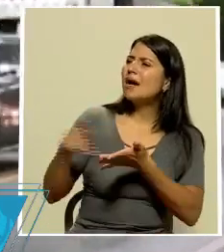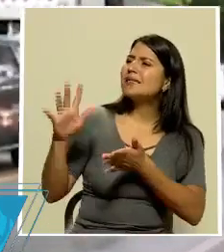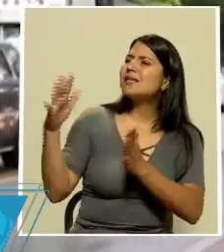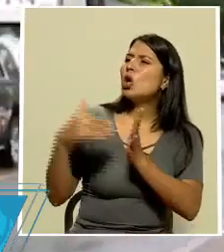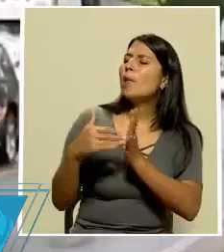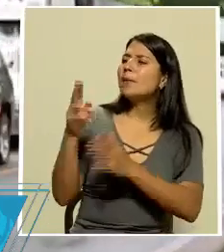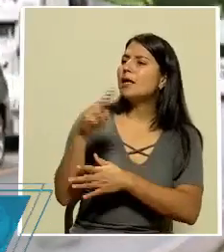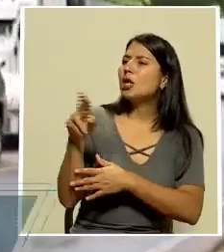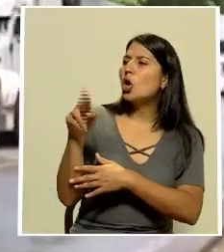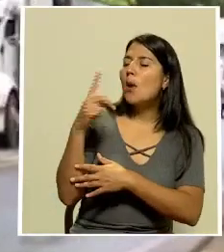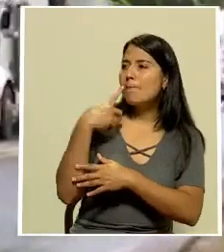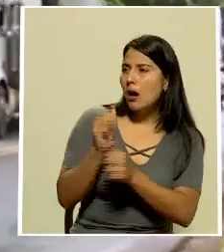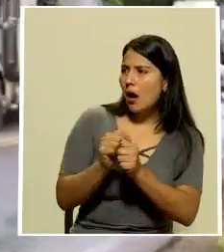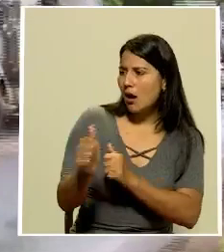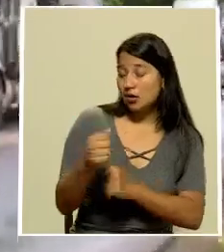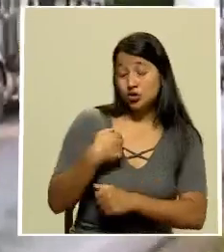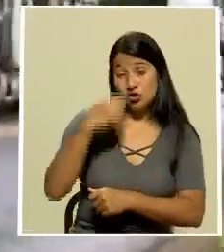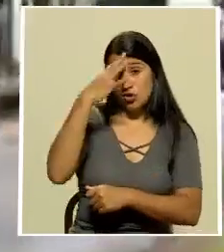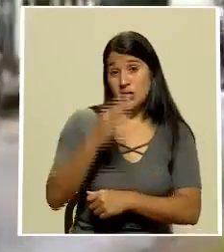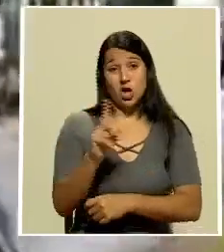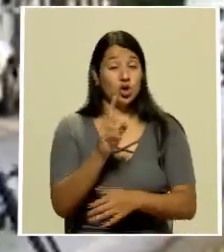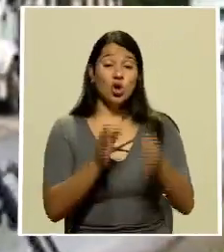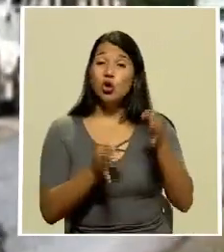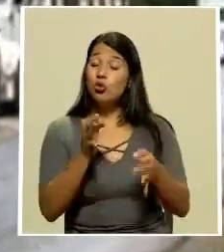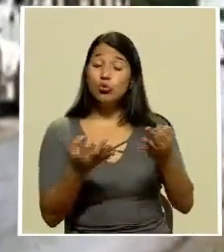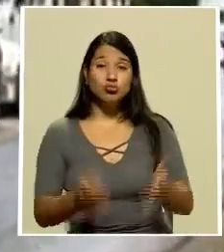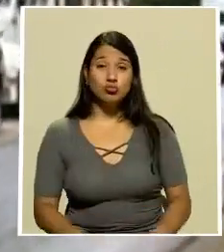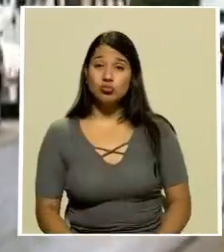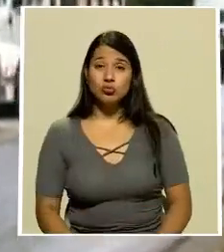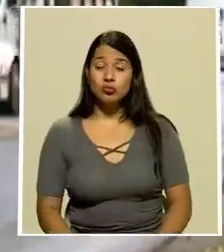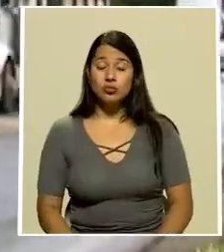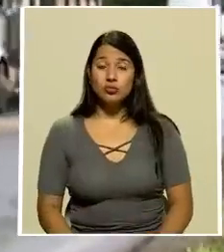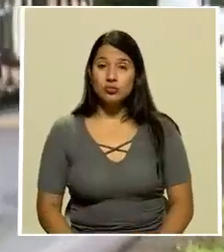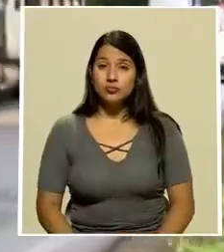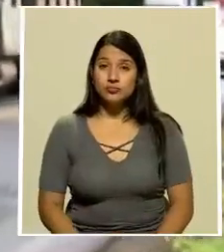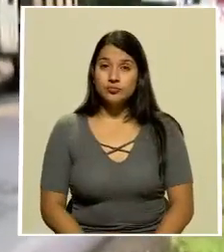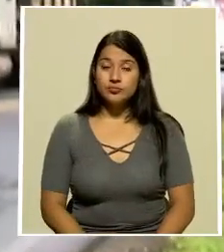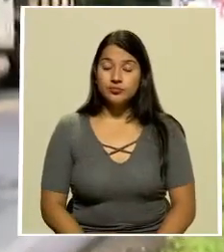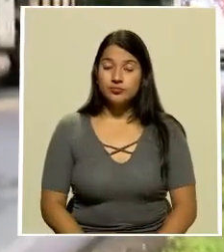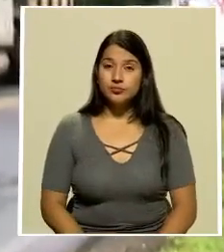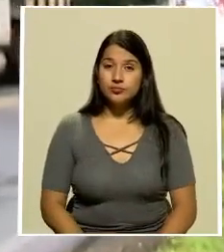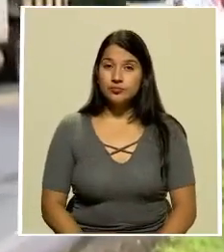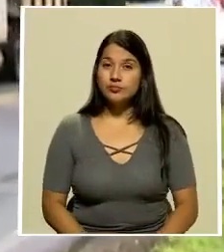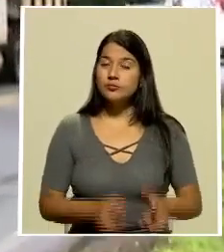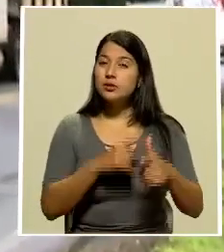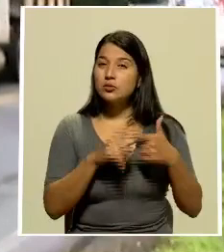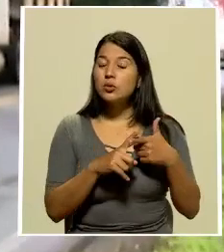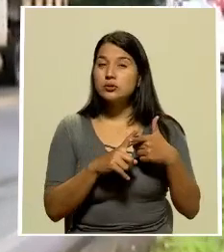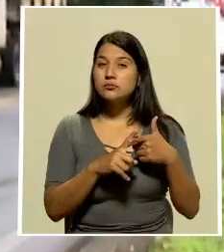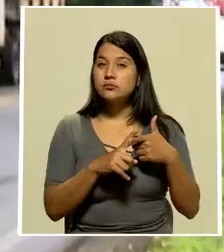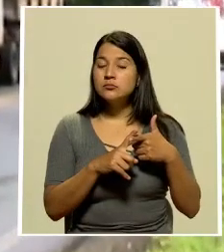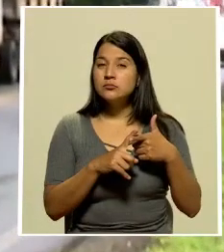Ajá. Y yo creo que es algo injusto, el pilón tan grande, que cometan ese error ellos a cobrar. Huelga es